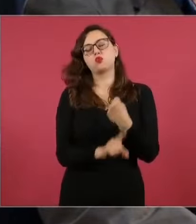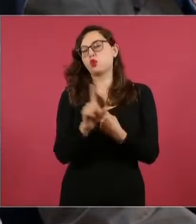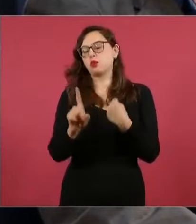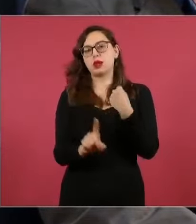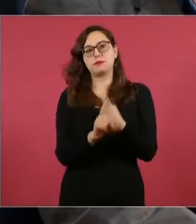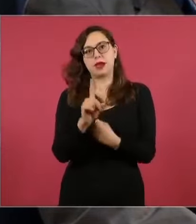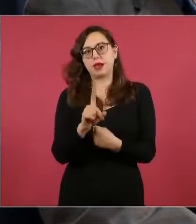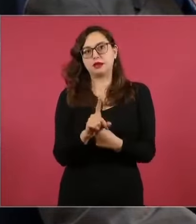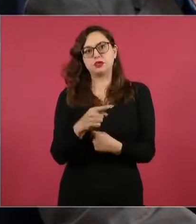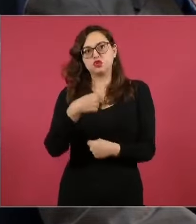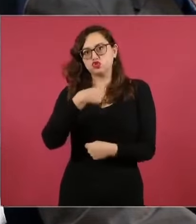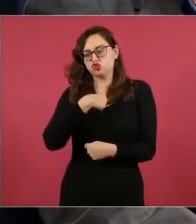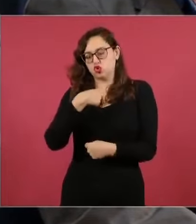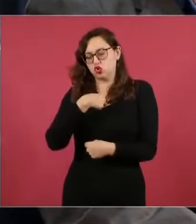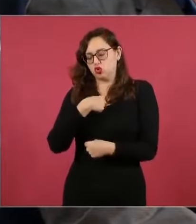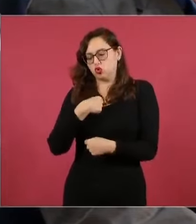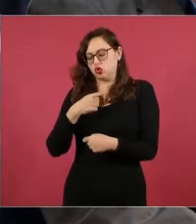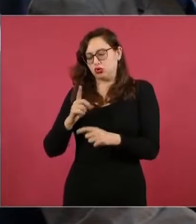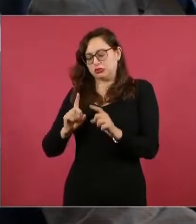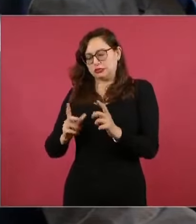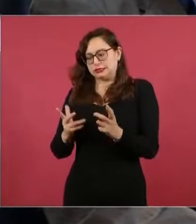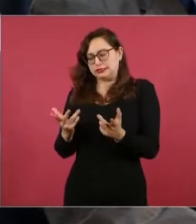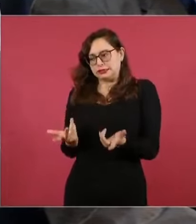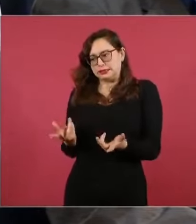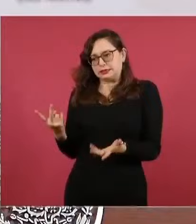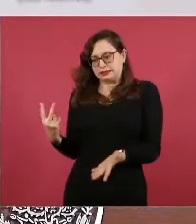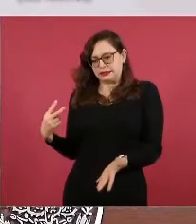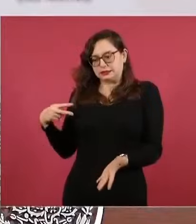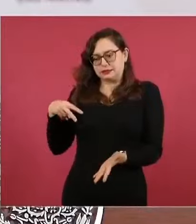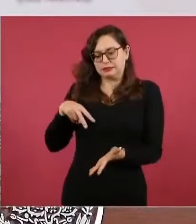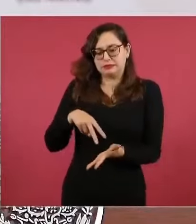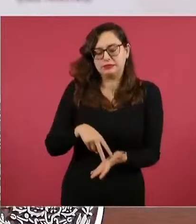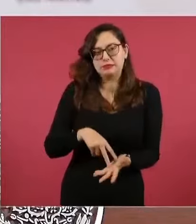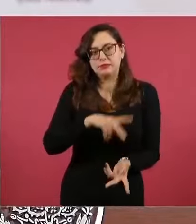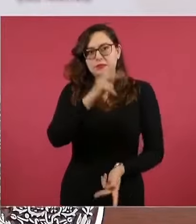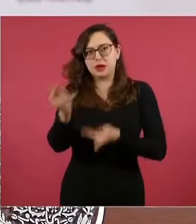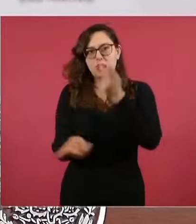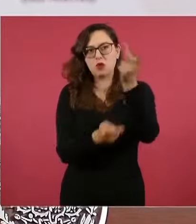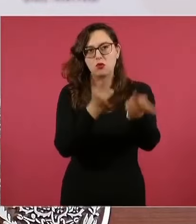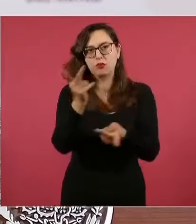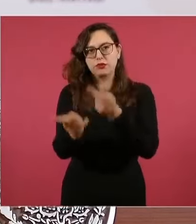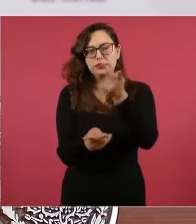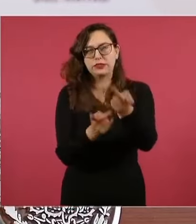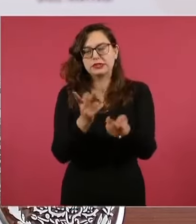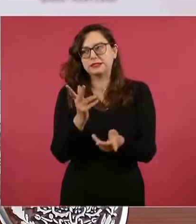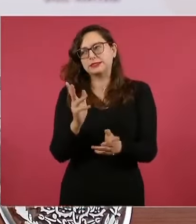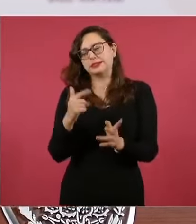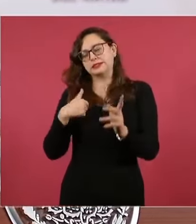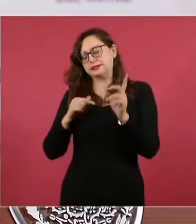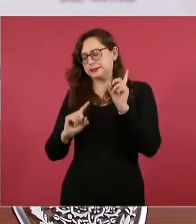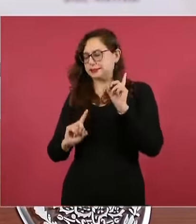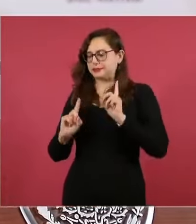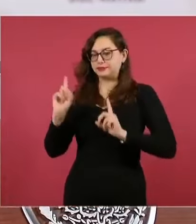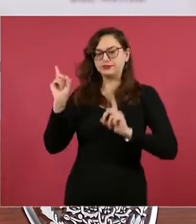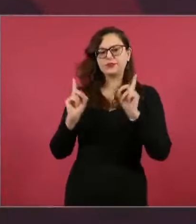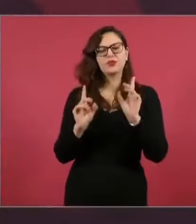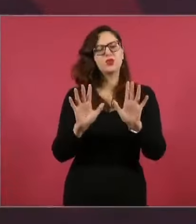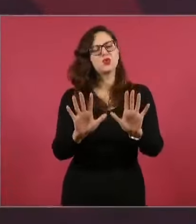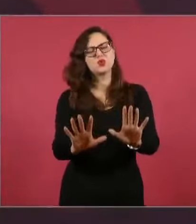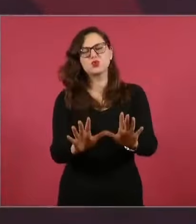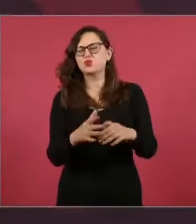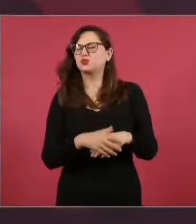mí venir y hacer los planteamientos. No hay los ningún casos. Problema. No, sí, en la democracia. Eso,